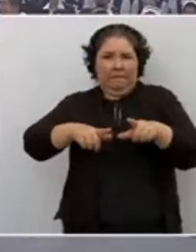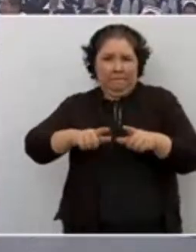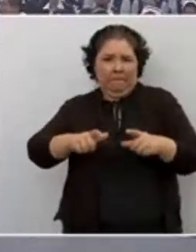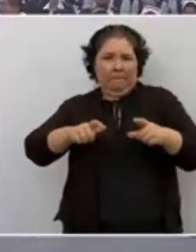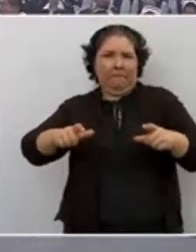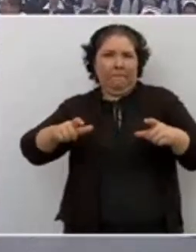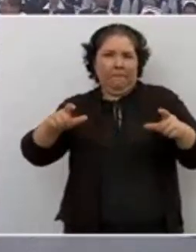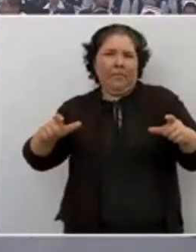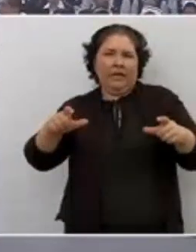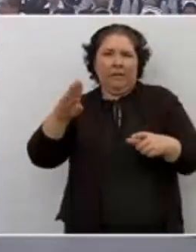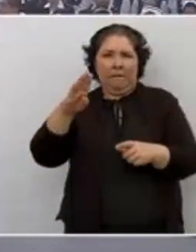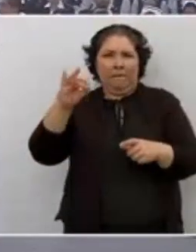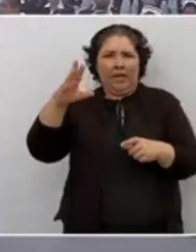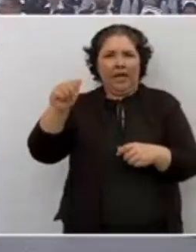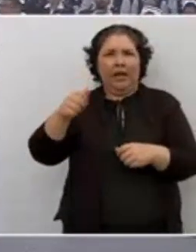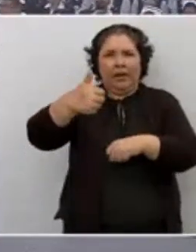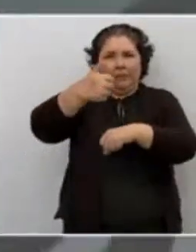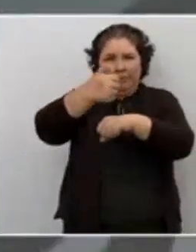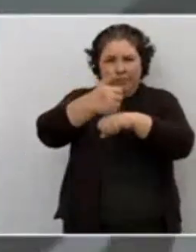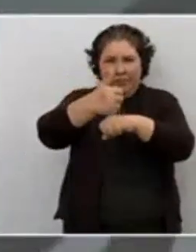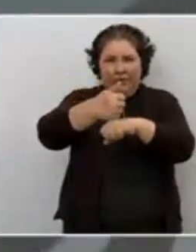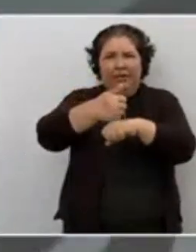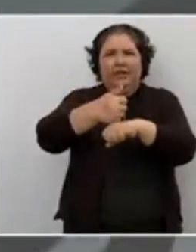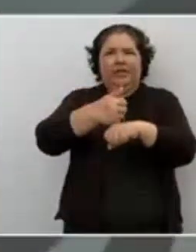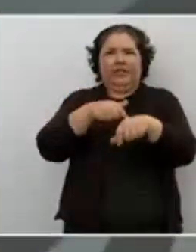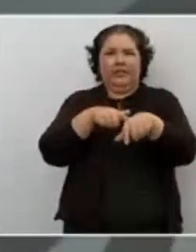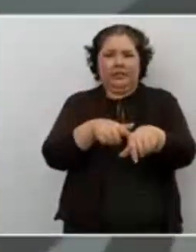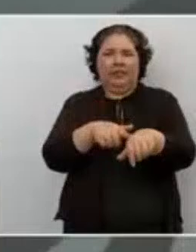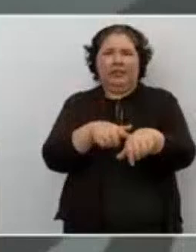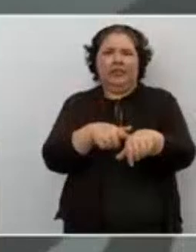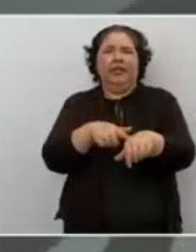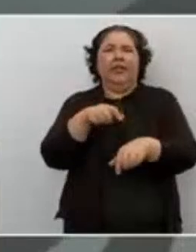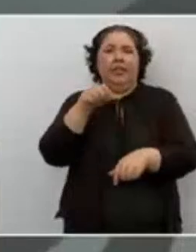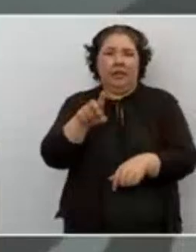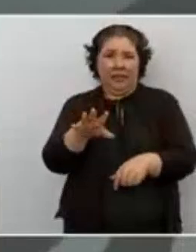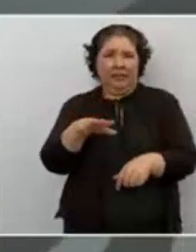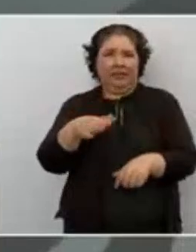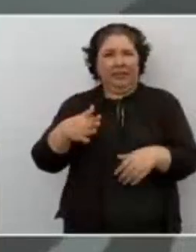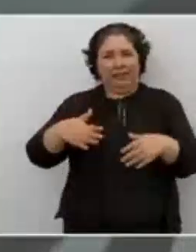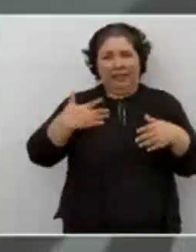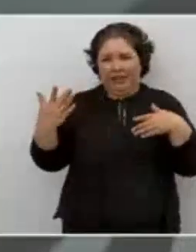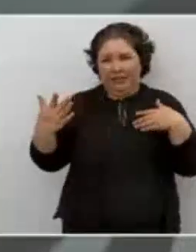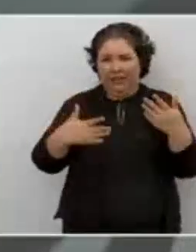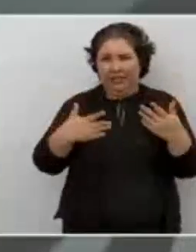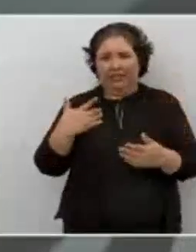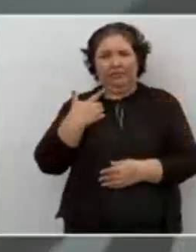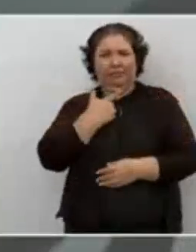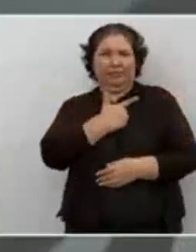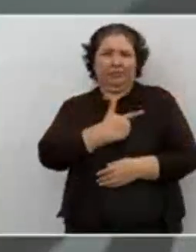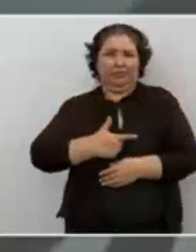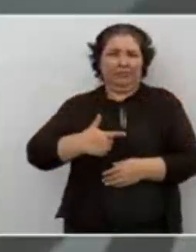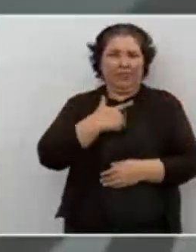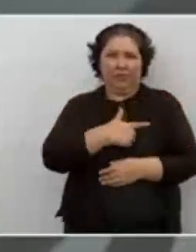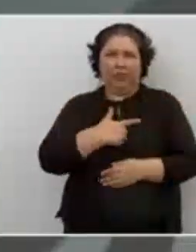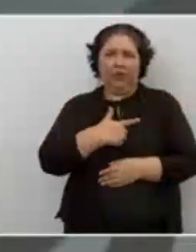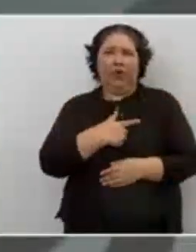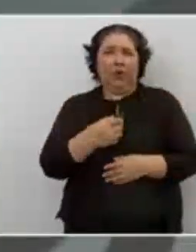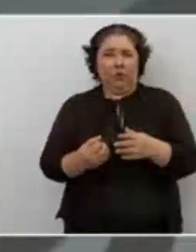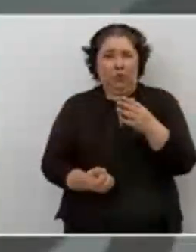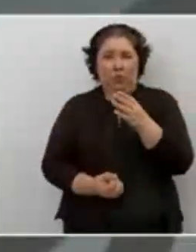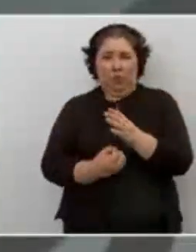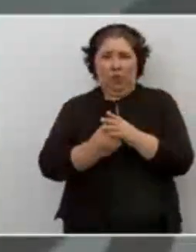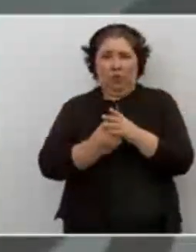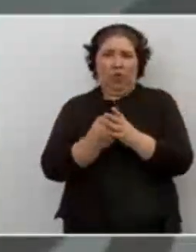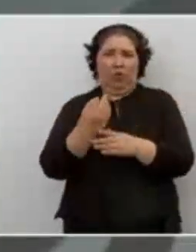esta beca a nivel primaria. Y también festejamos, y nos da mucho gusto, el otro nuevo